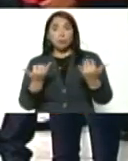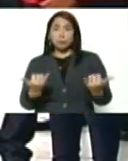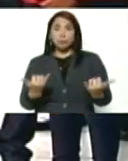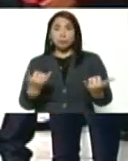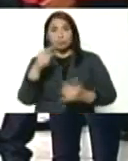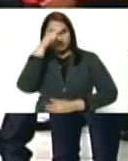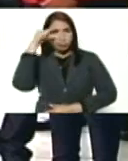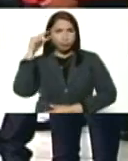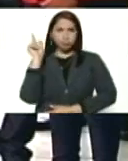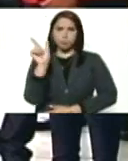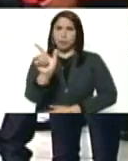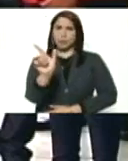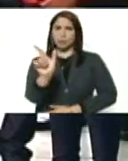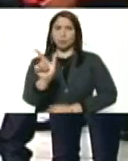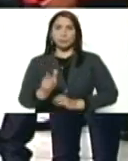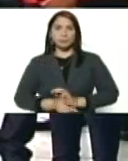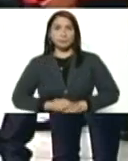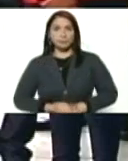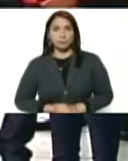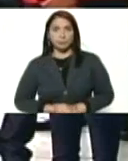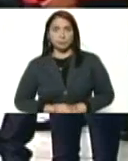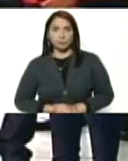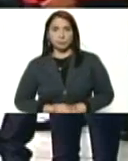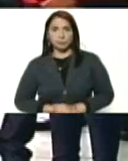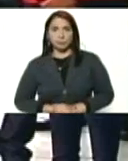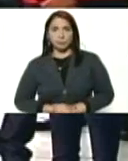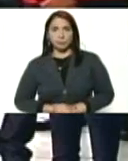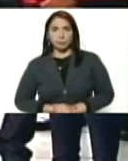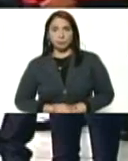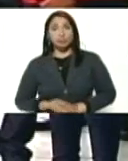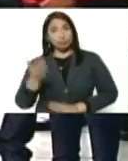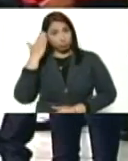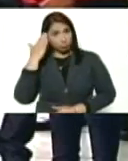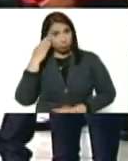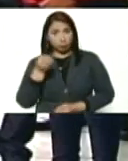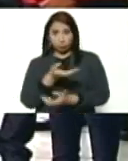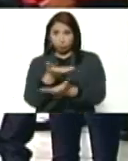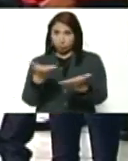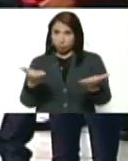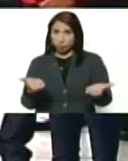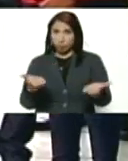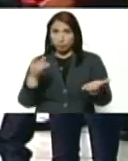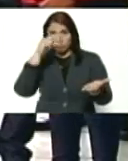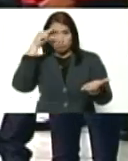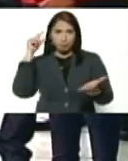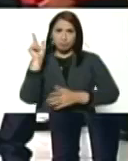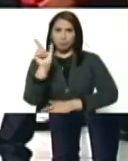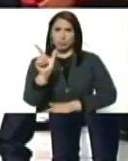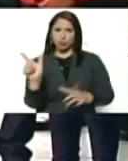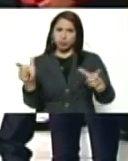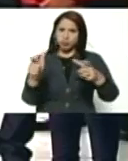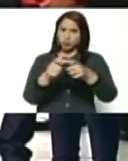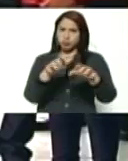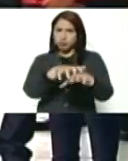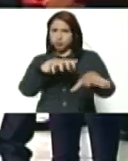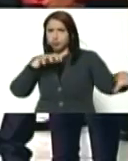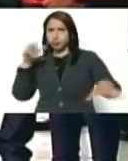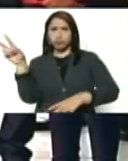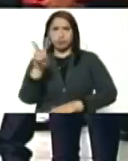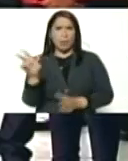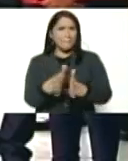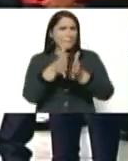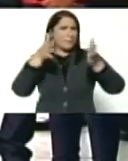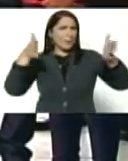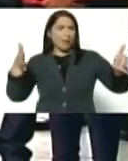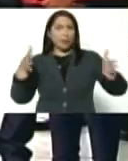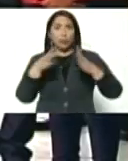Partido Socialista Unido de Venezuela, como es sabido por todos y todas, es el partido mayoritario en Venezuela, el más grande de